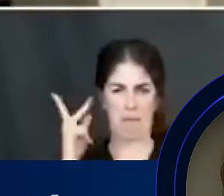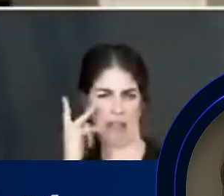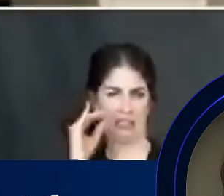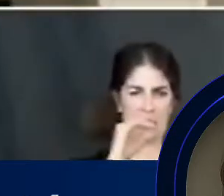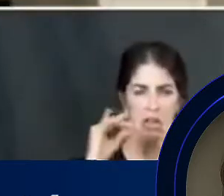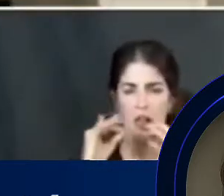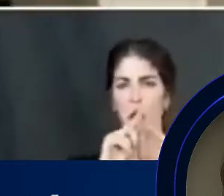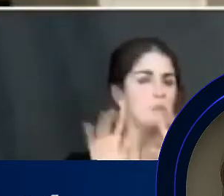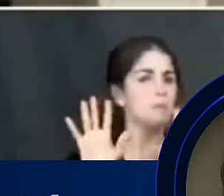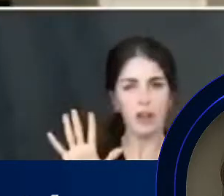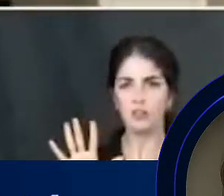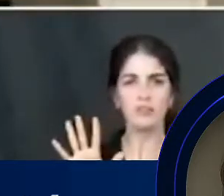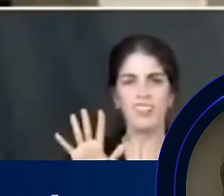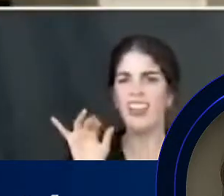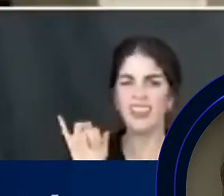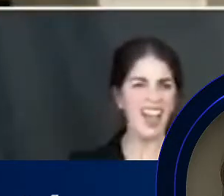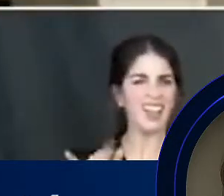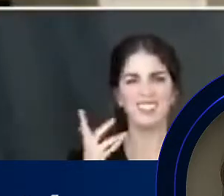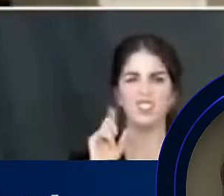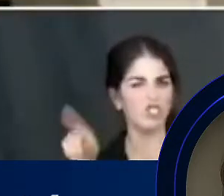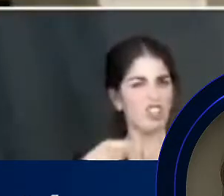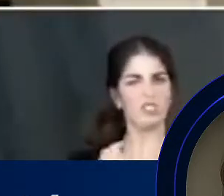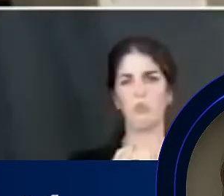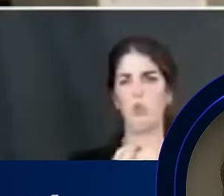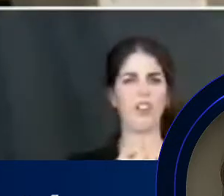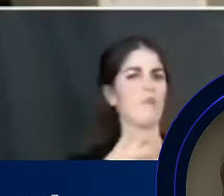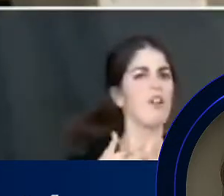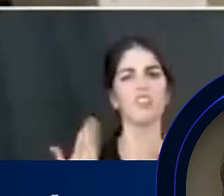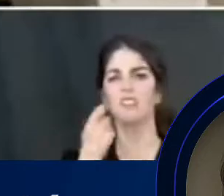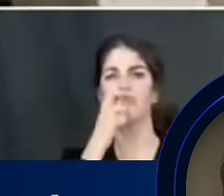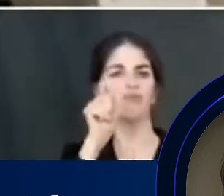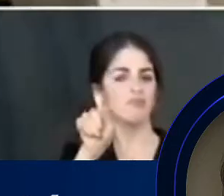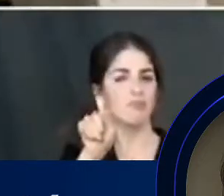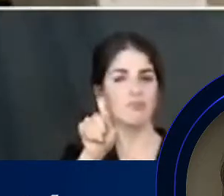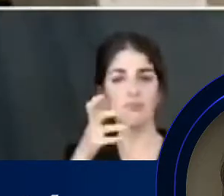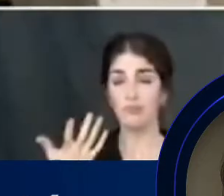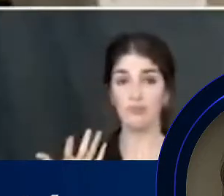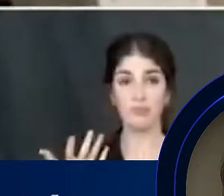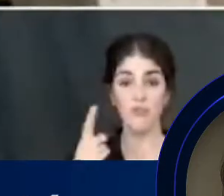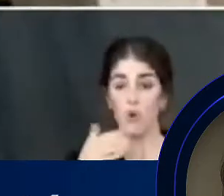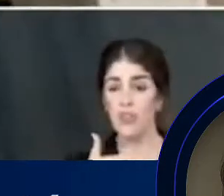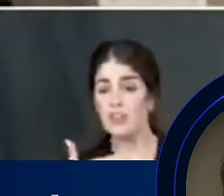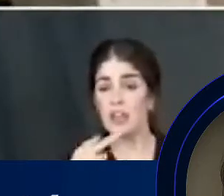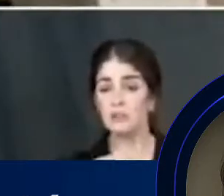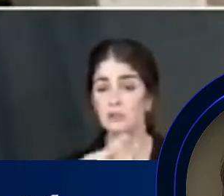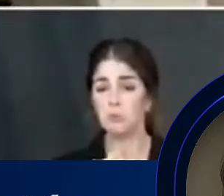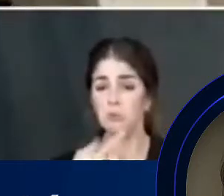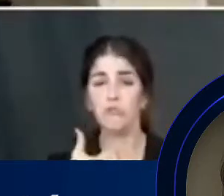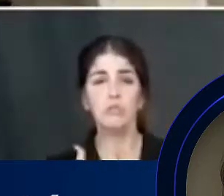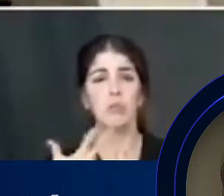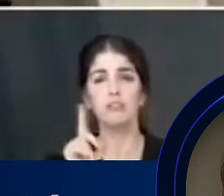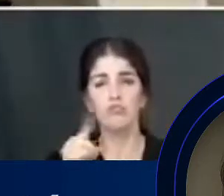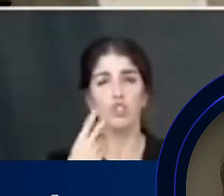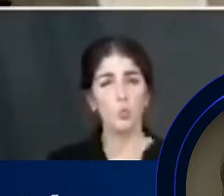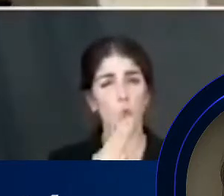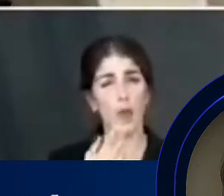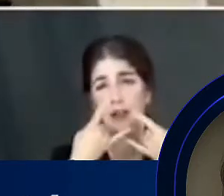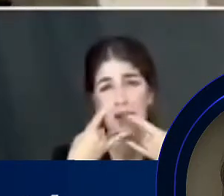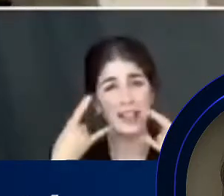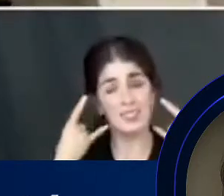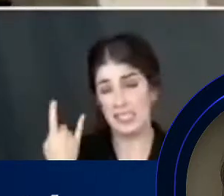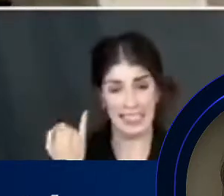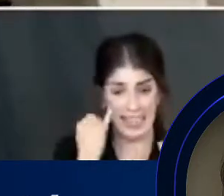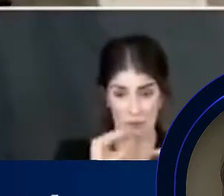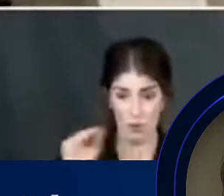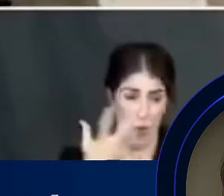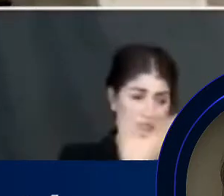las declaraciones de Woodward. O sea, la negó, quiso porque sabía que era un problema increíble,